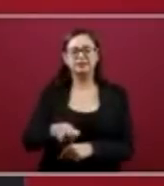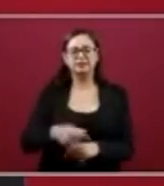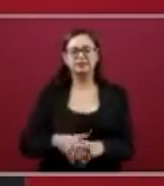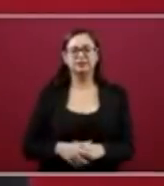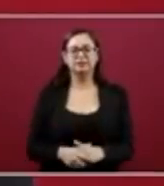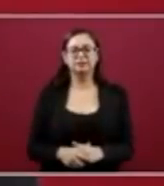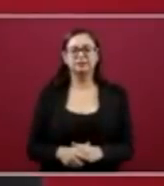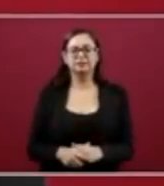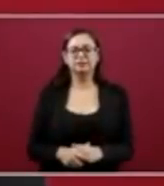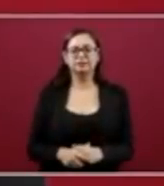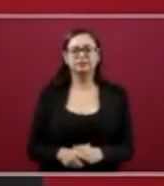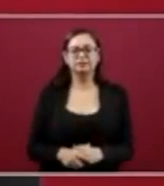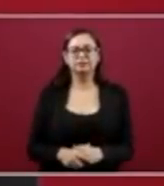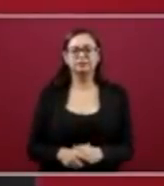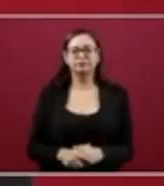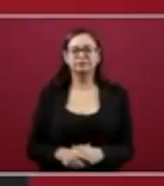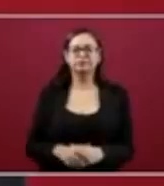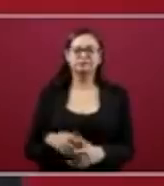del penal